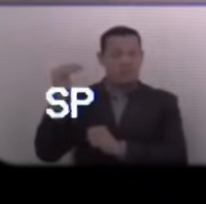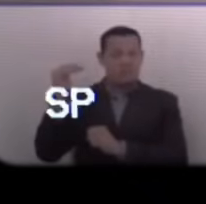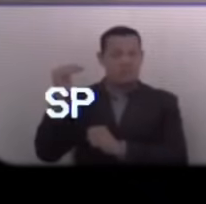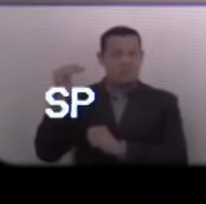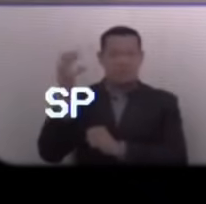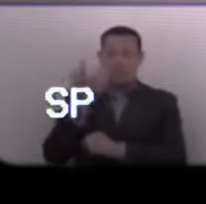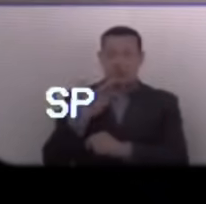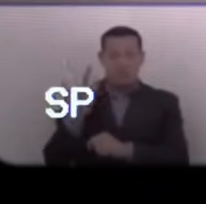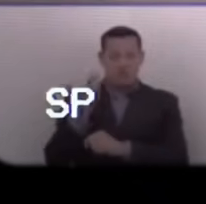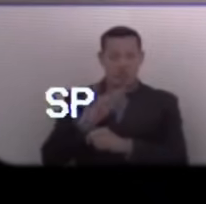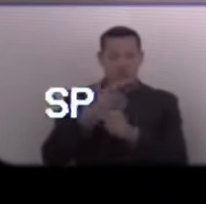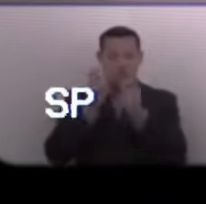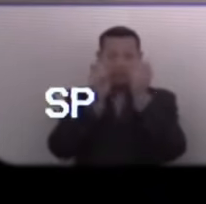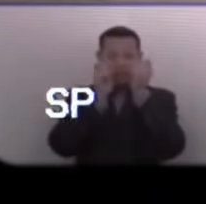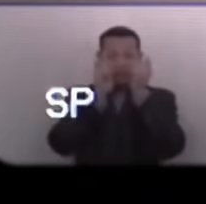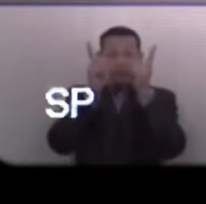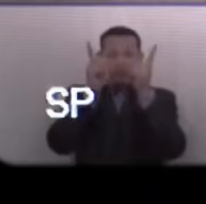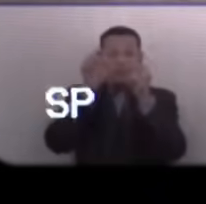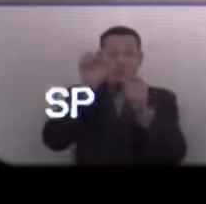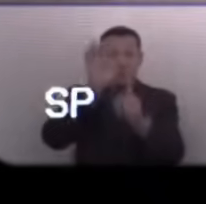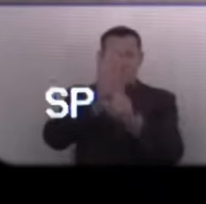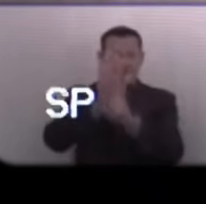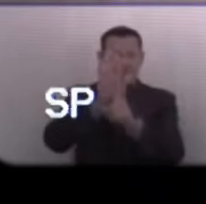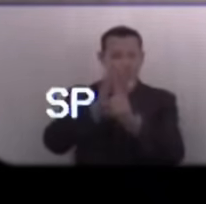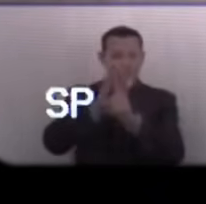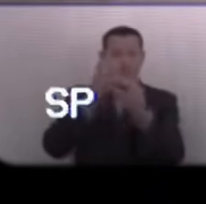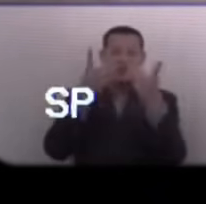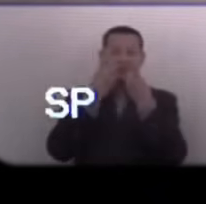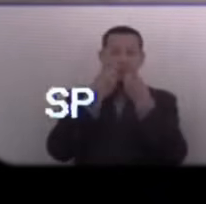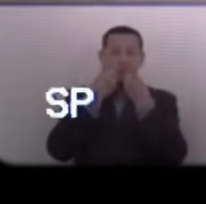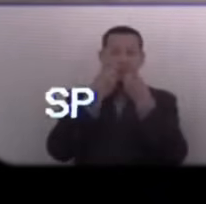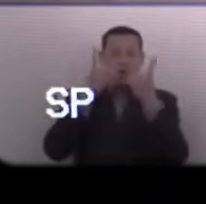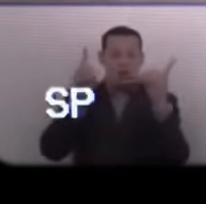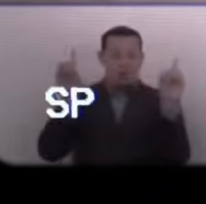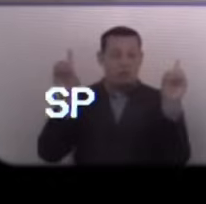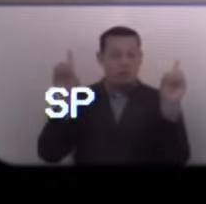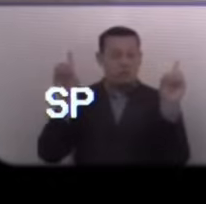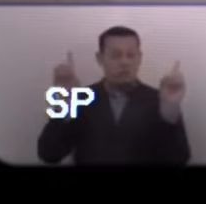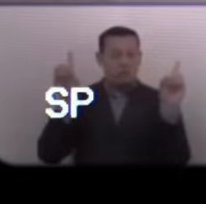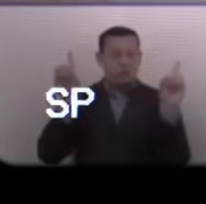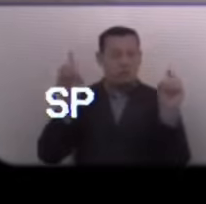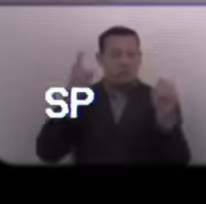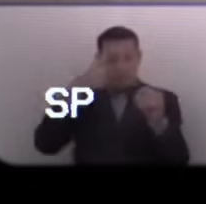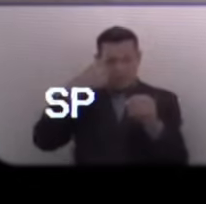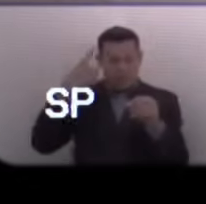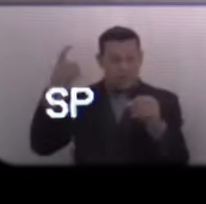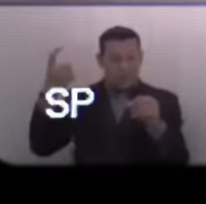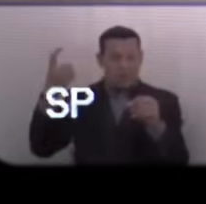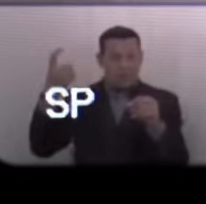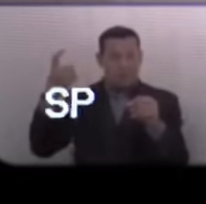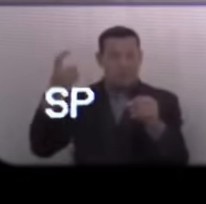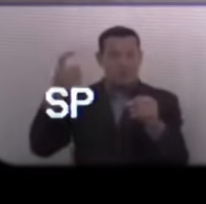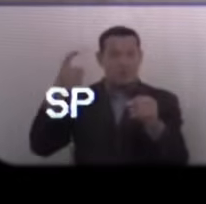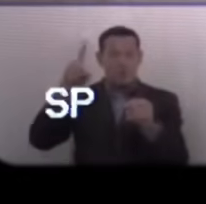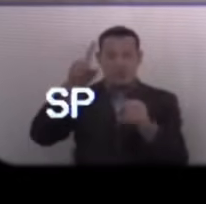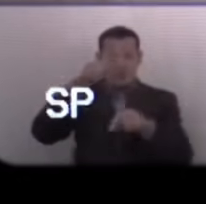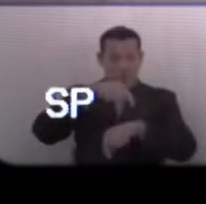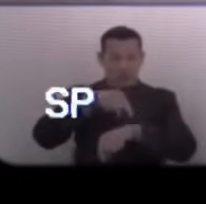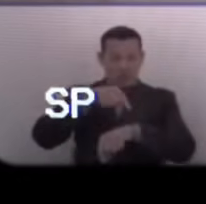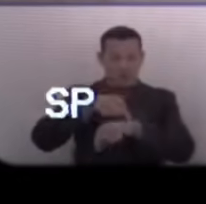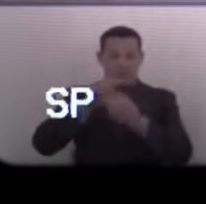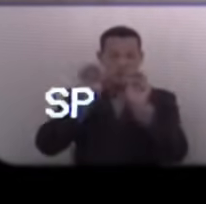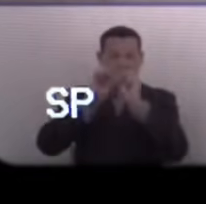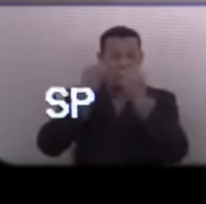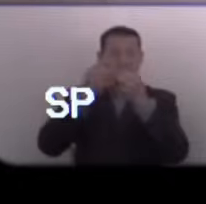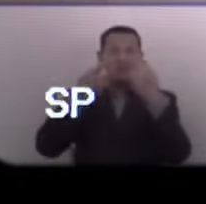de los que todos somos admiradores de sus democracias. Si recuerdan, hubo un momento en que había un terrorista